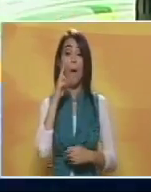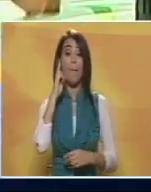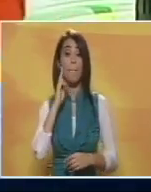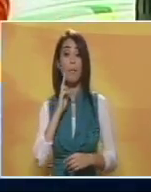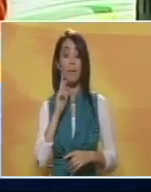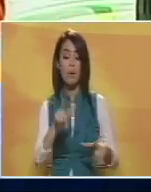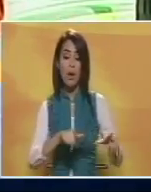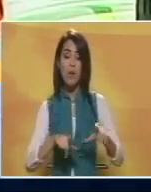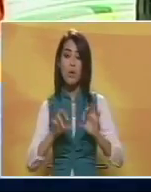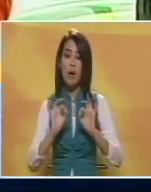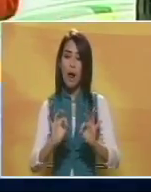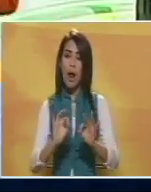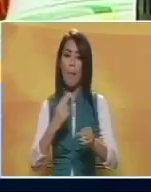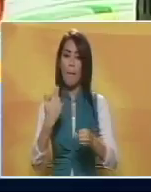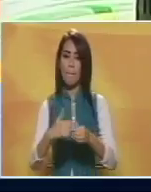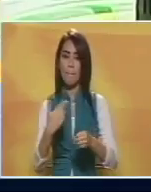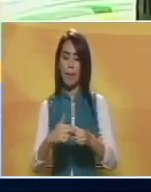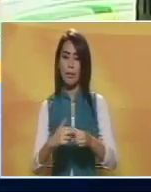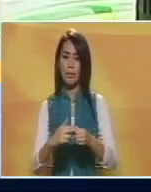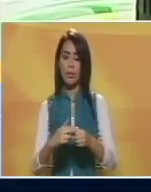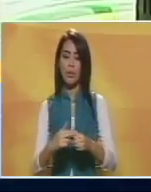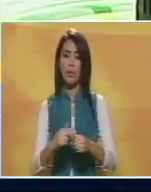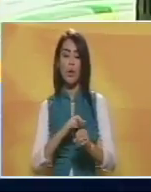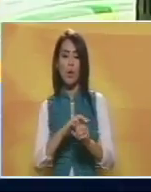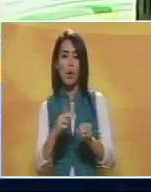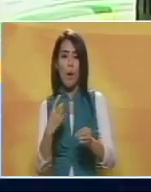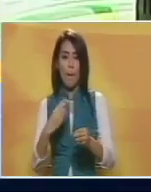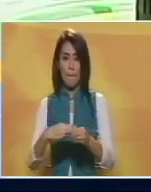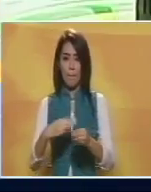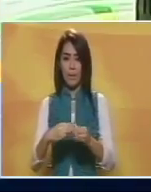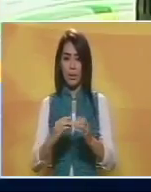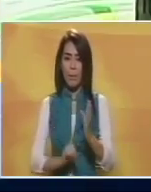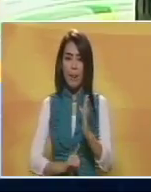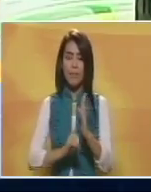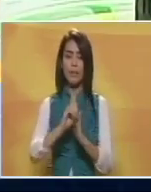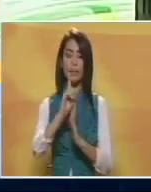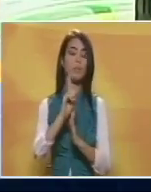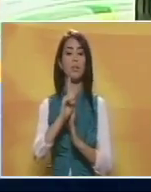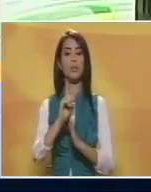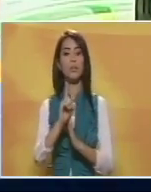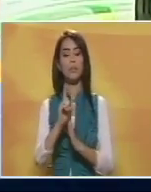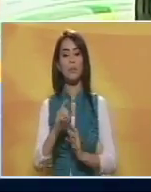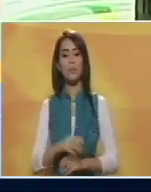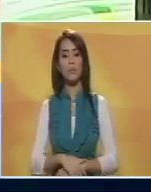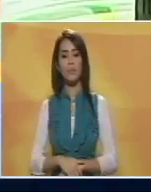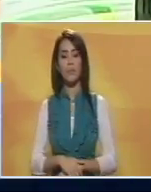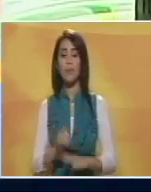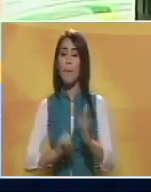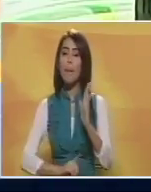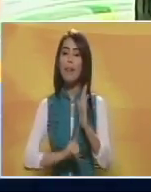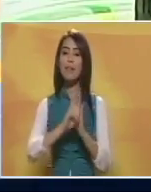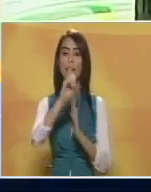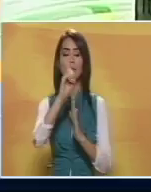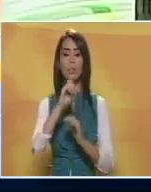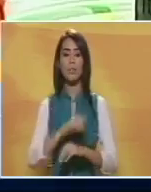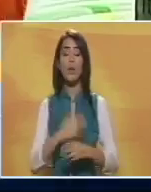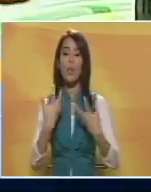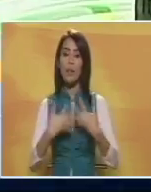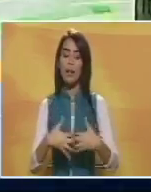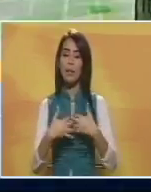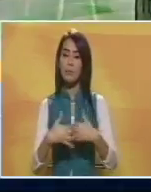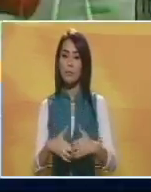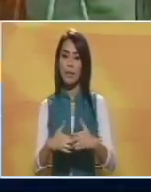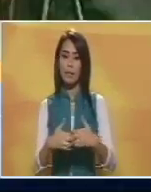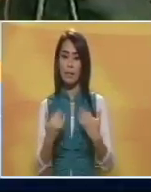del petro para el desarrollo del arco minero del Orinoco, para el desarrollo de las industrias